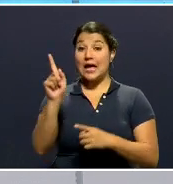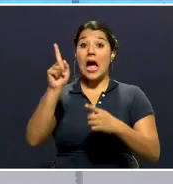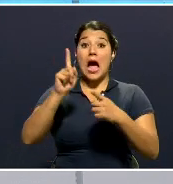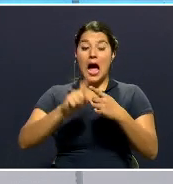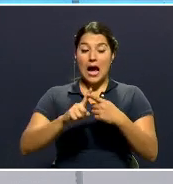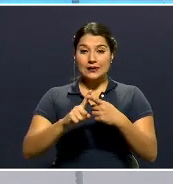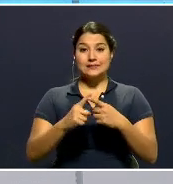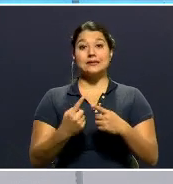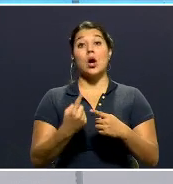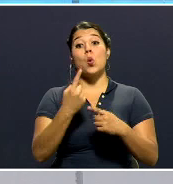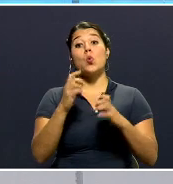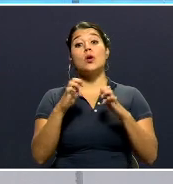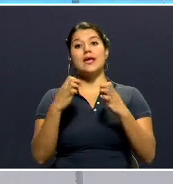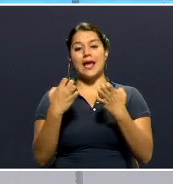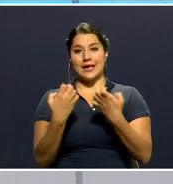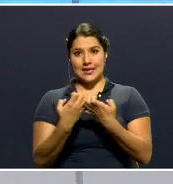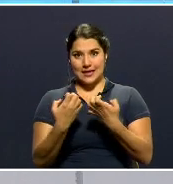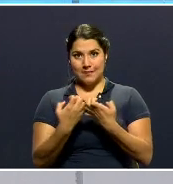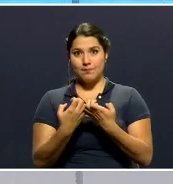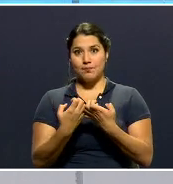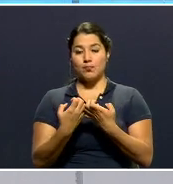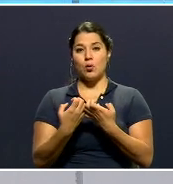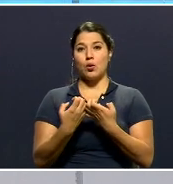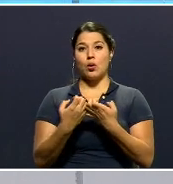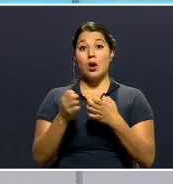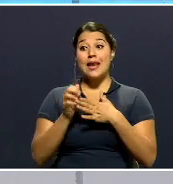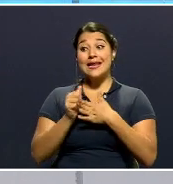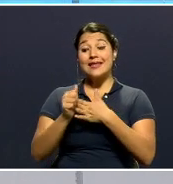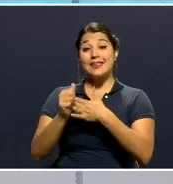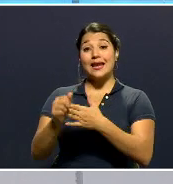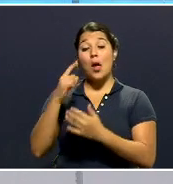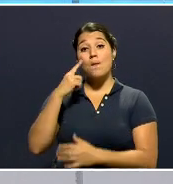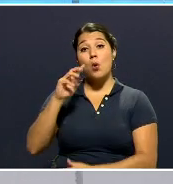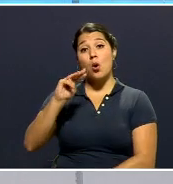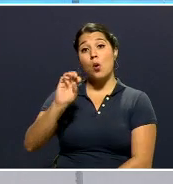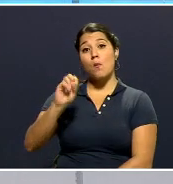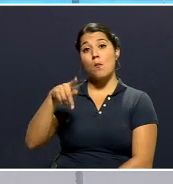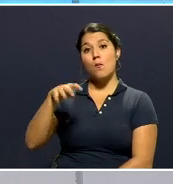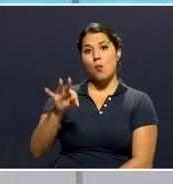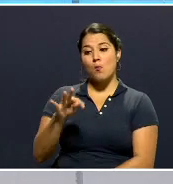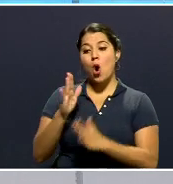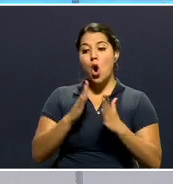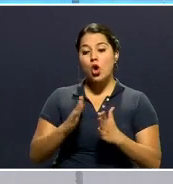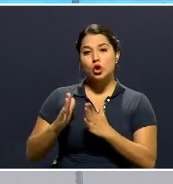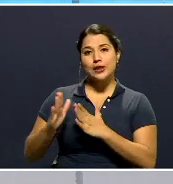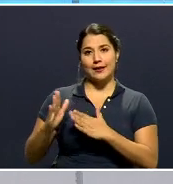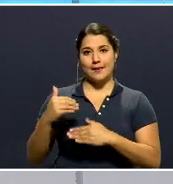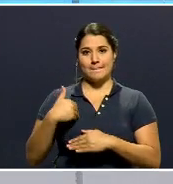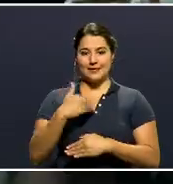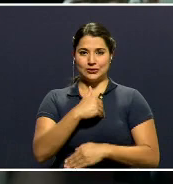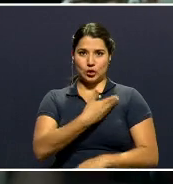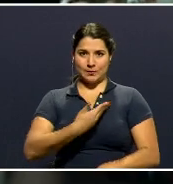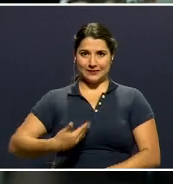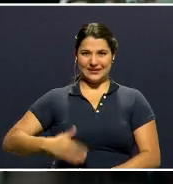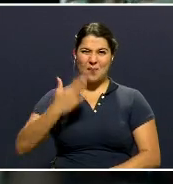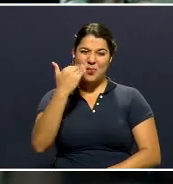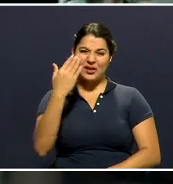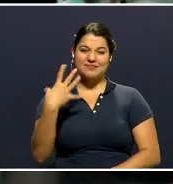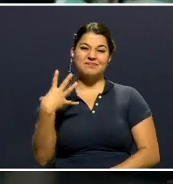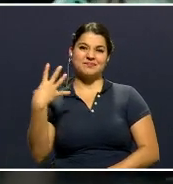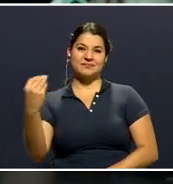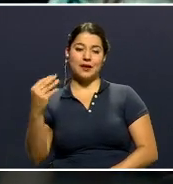equipo liderado por el ministro del MOP ponga orden en este ministerio tras la salida de Víctor Morales. La hasta